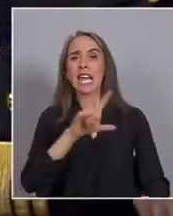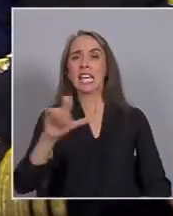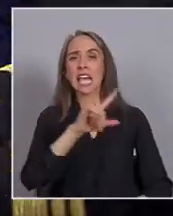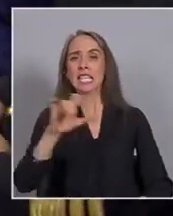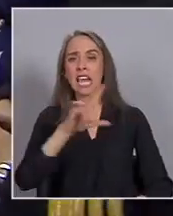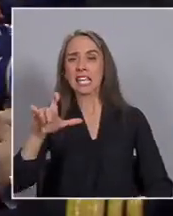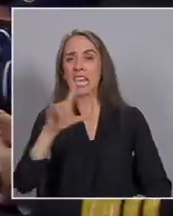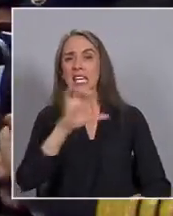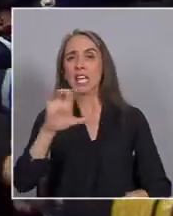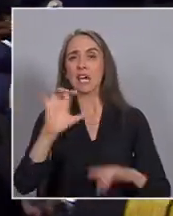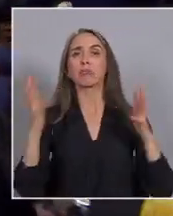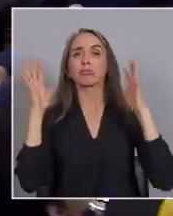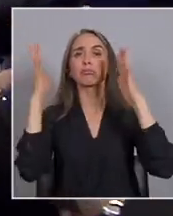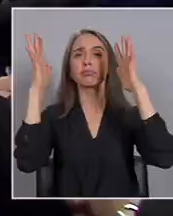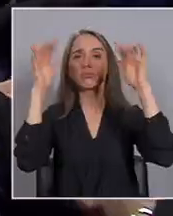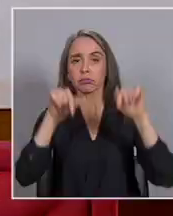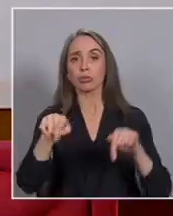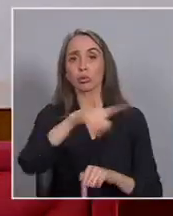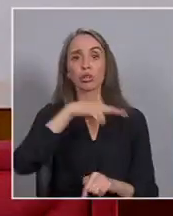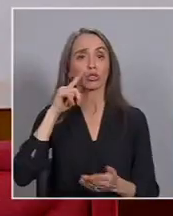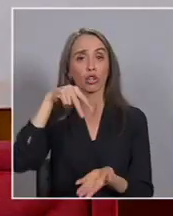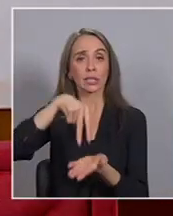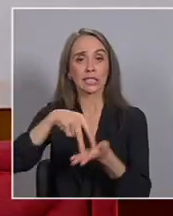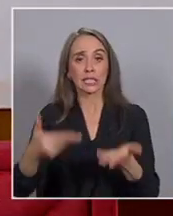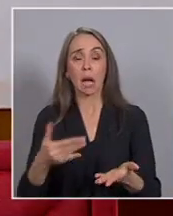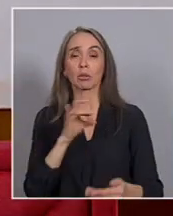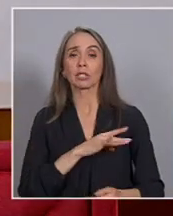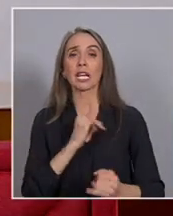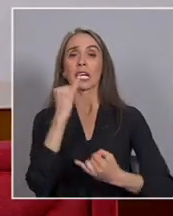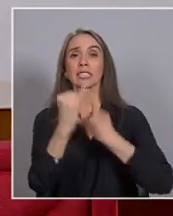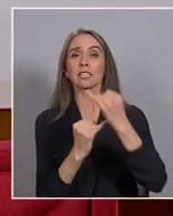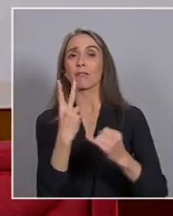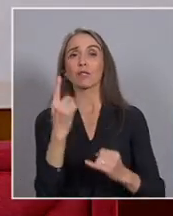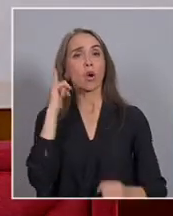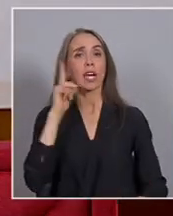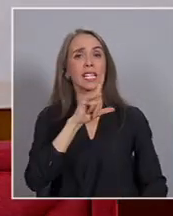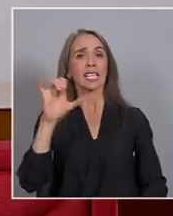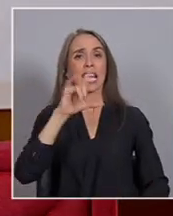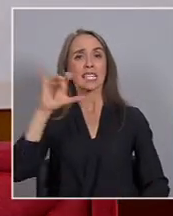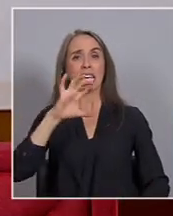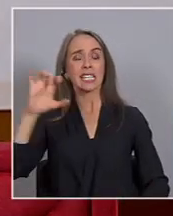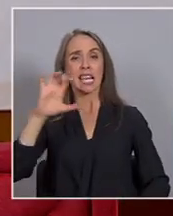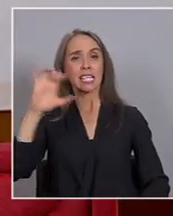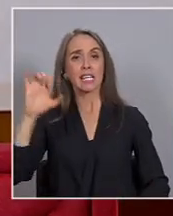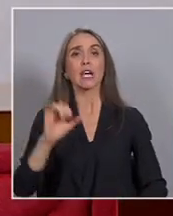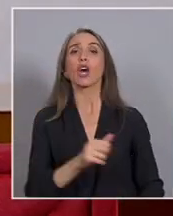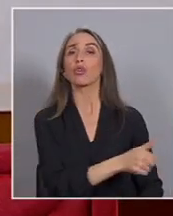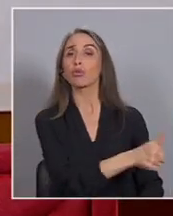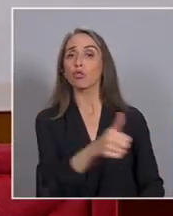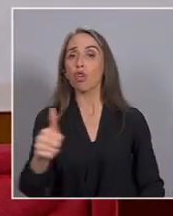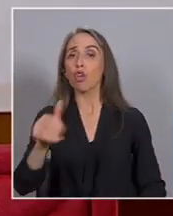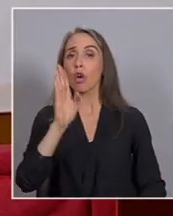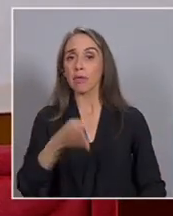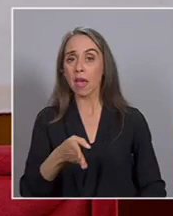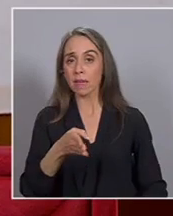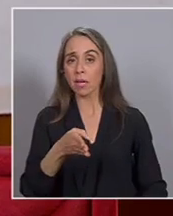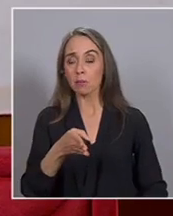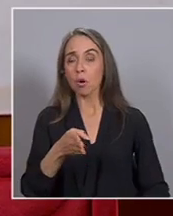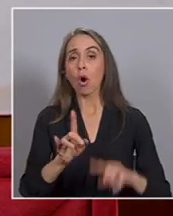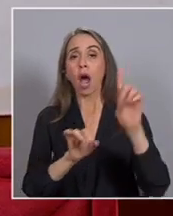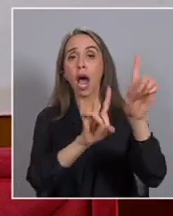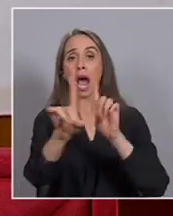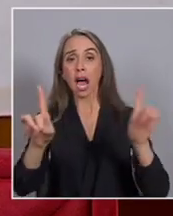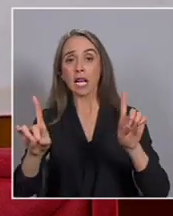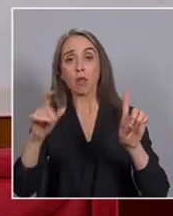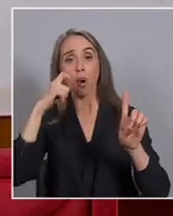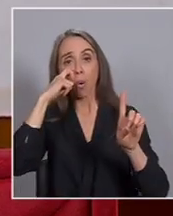Estamos en Chile, en el siglo XXI, y todos tenemos el deber de respetar a cada uno